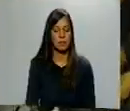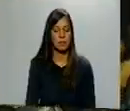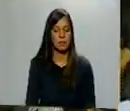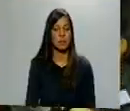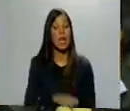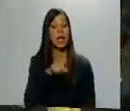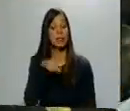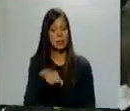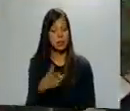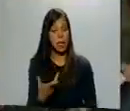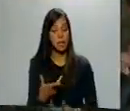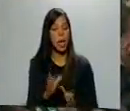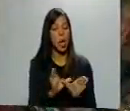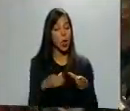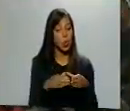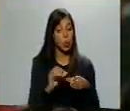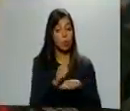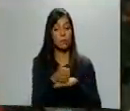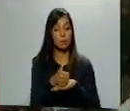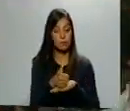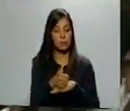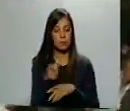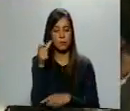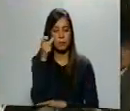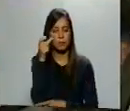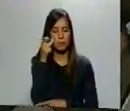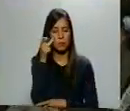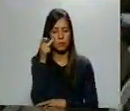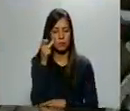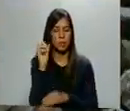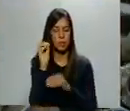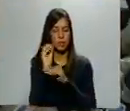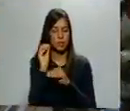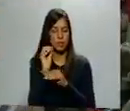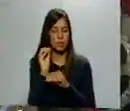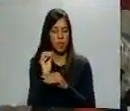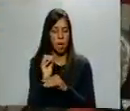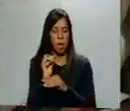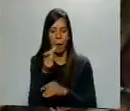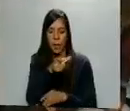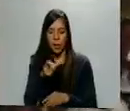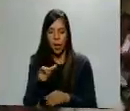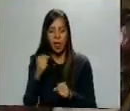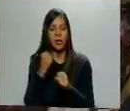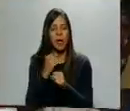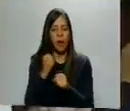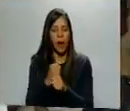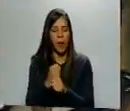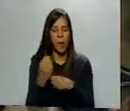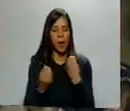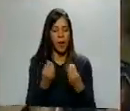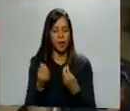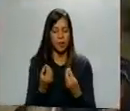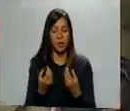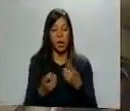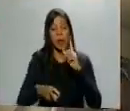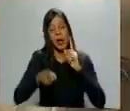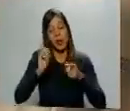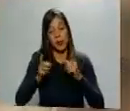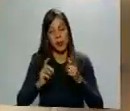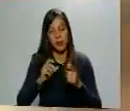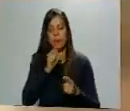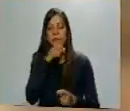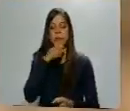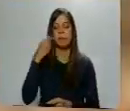Pero también esa junta velará por el destino que tengan los trabajadores. Habrá seguramente muchos que haya que